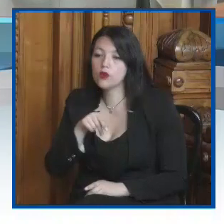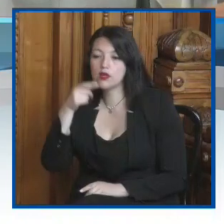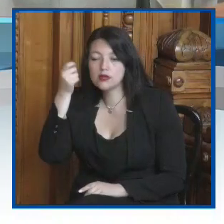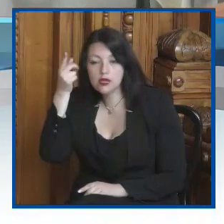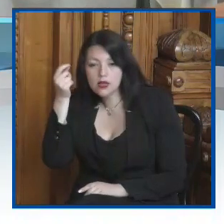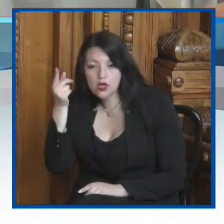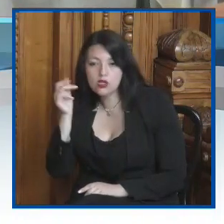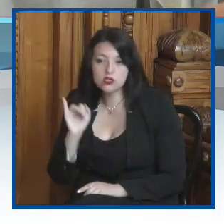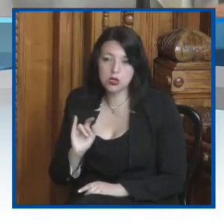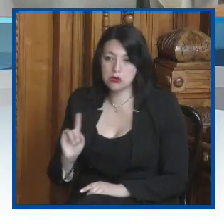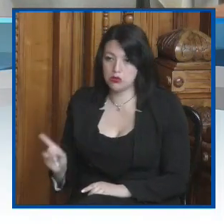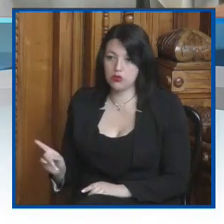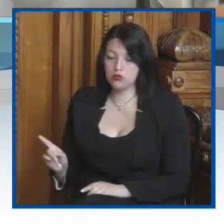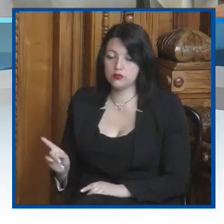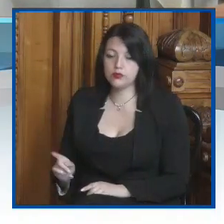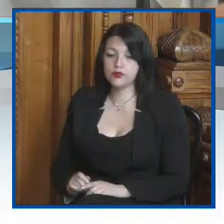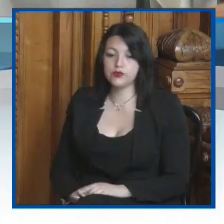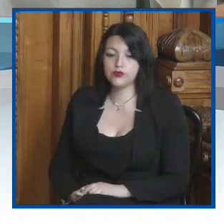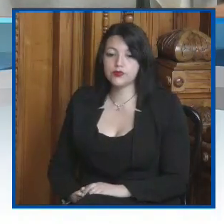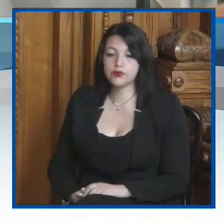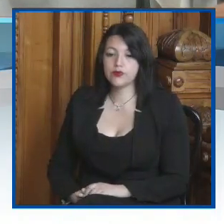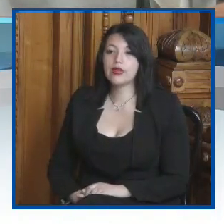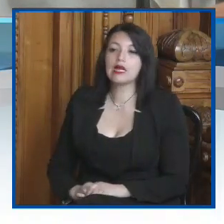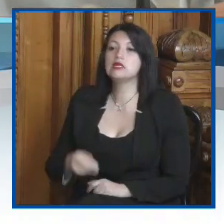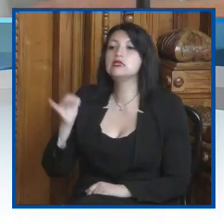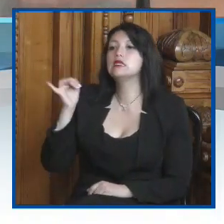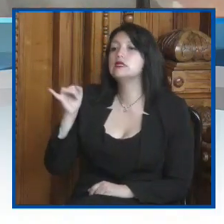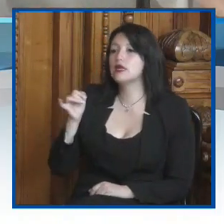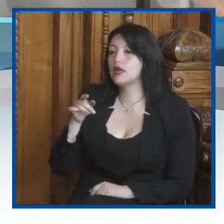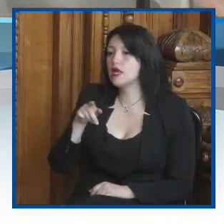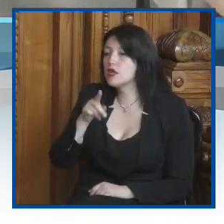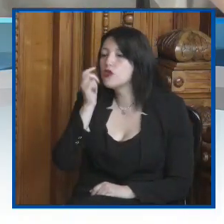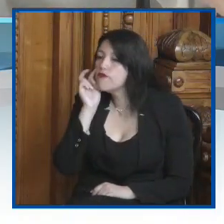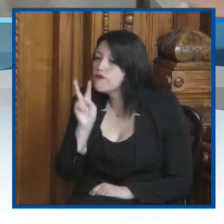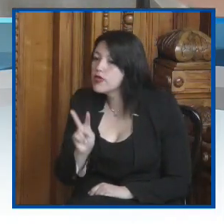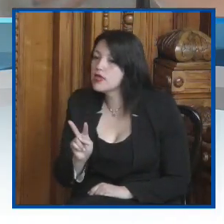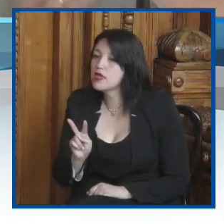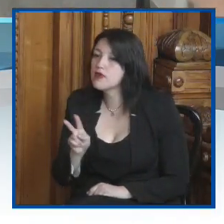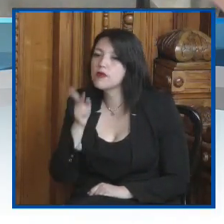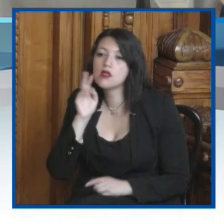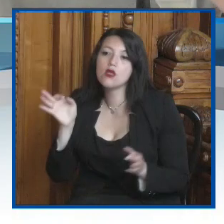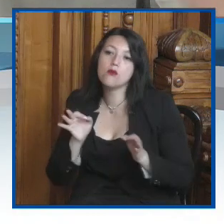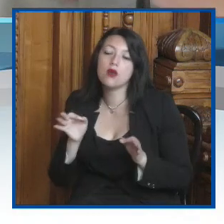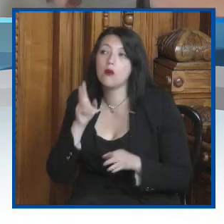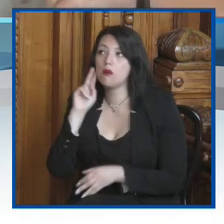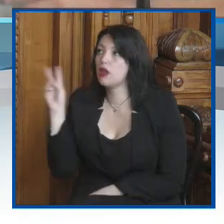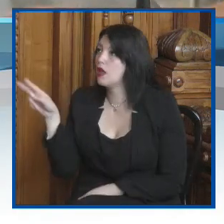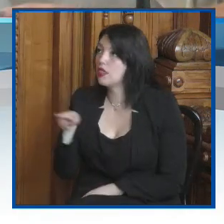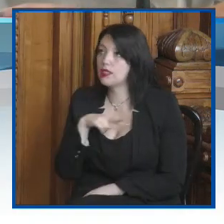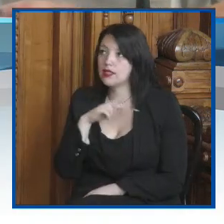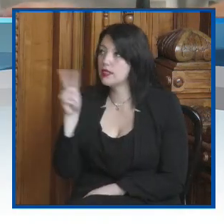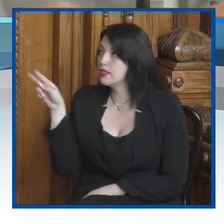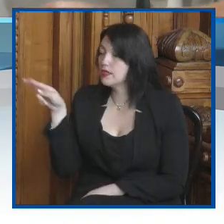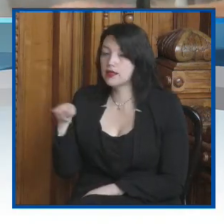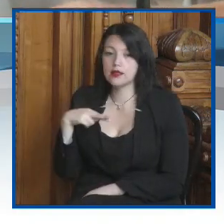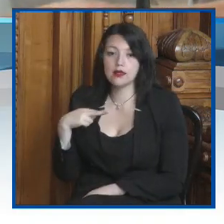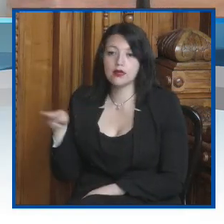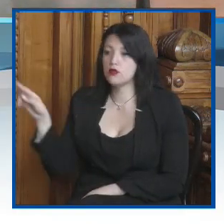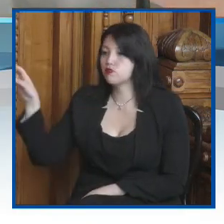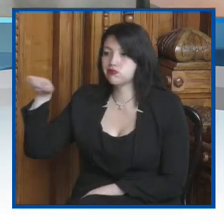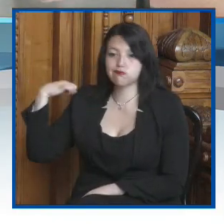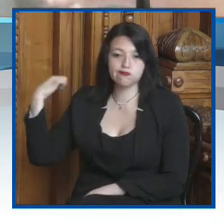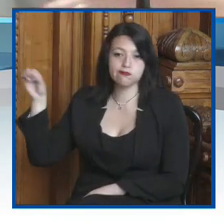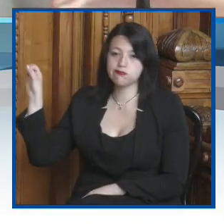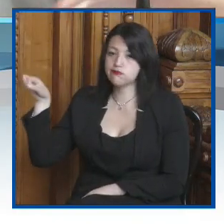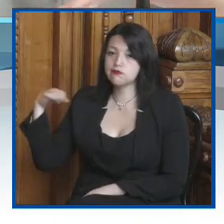o no, chequeo, y me dice, sí, sí, y yo vi que durante, mientras yo le explicaba, miraba para otro lado, no me prestaba atención,